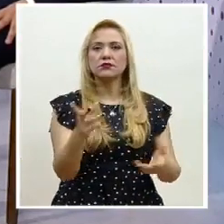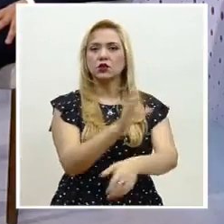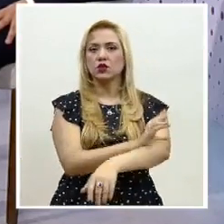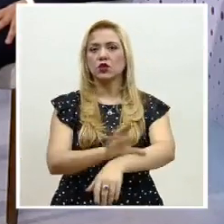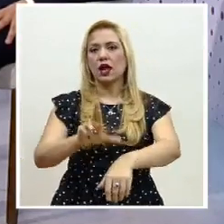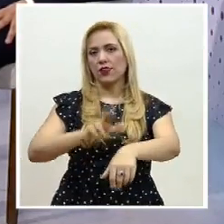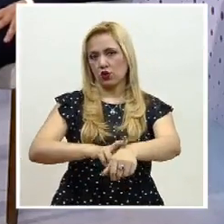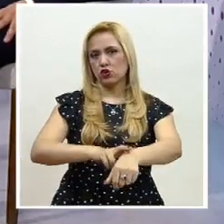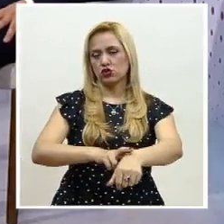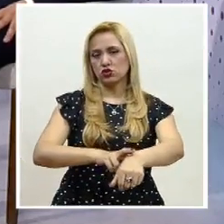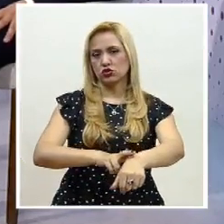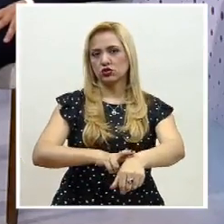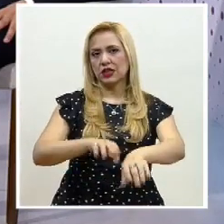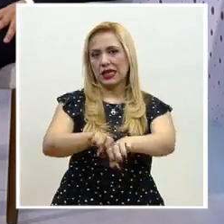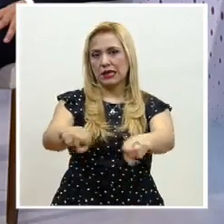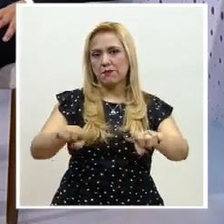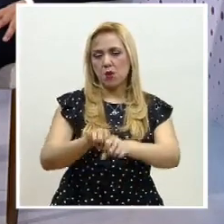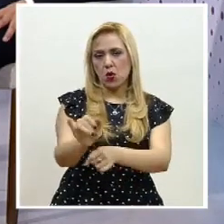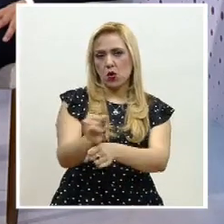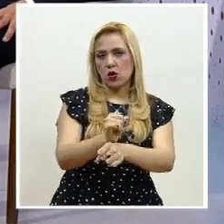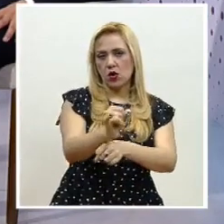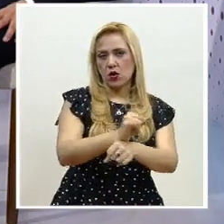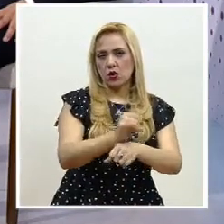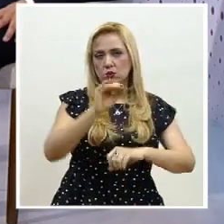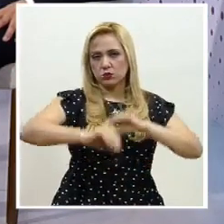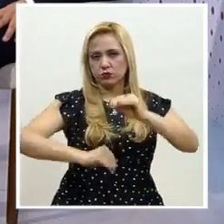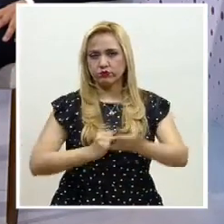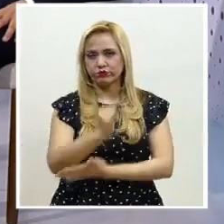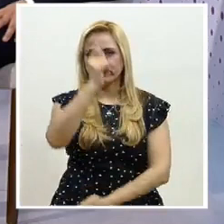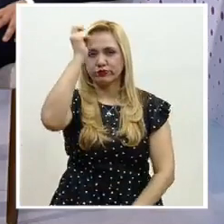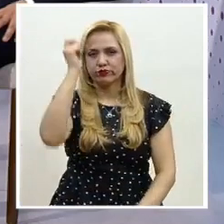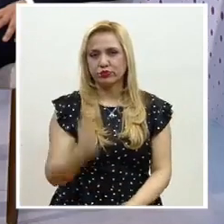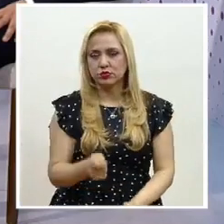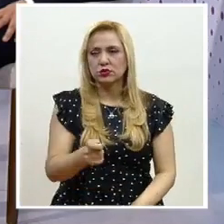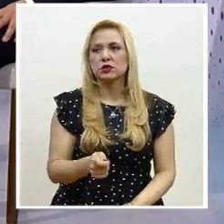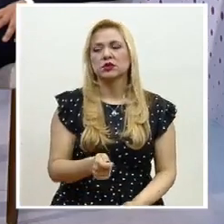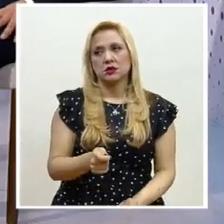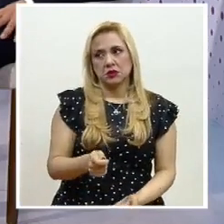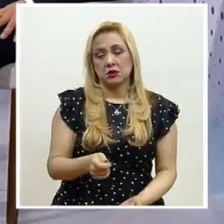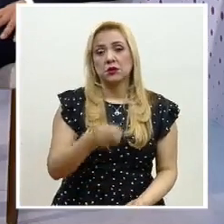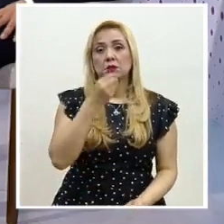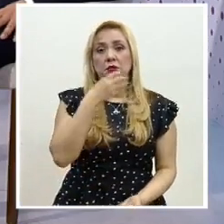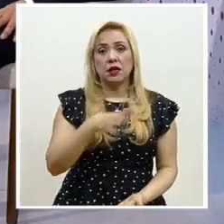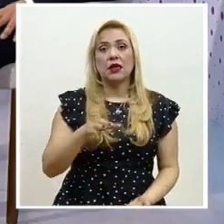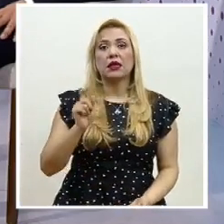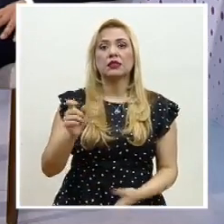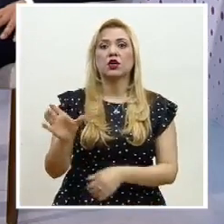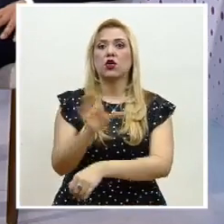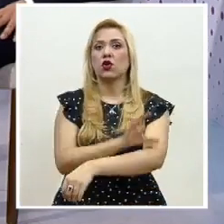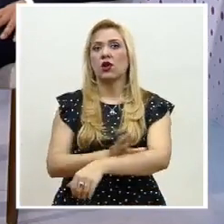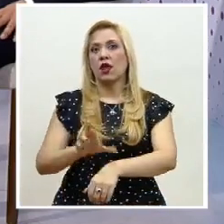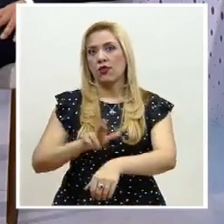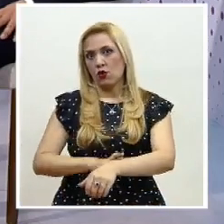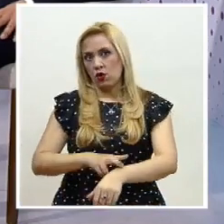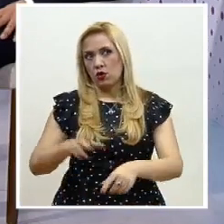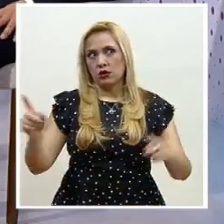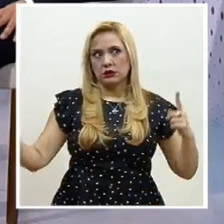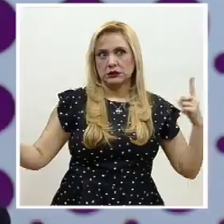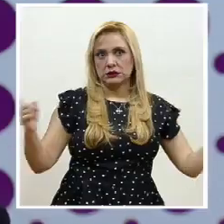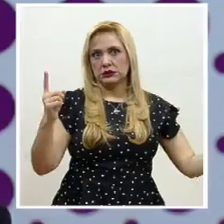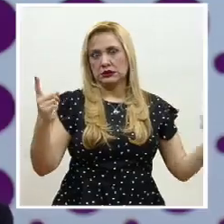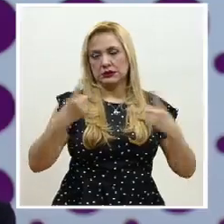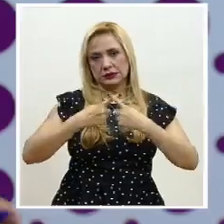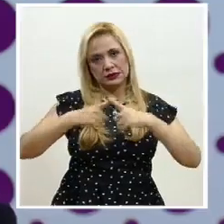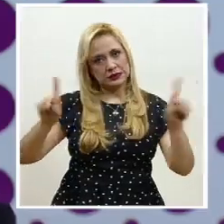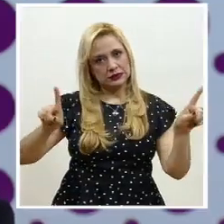de ponencia y es una figura especial, digamos, dentro de la Corte comprendemos bien cuál es el papel de los coordinadores de ponencia o las coordinadoras de ponencia, porque también evidentemente hay